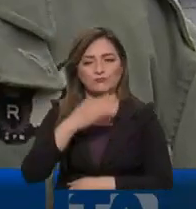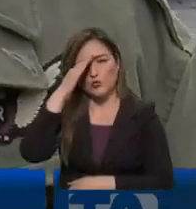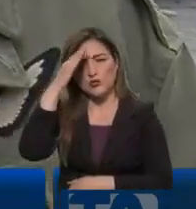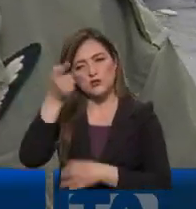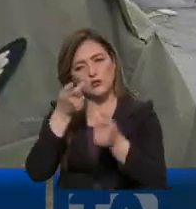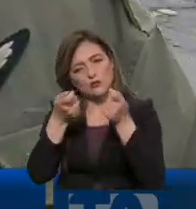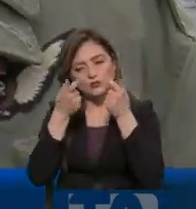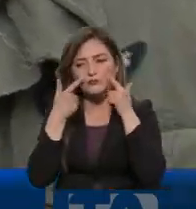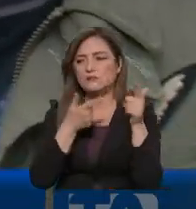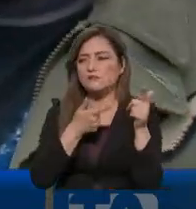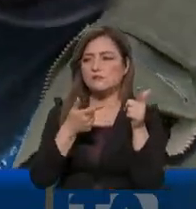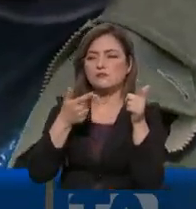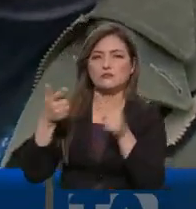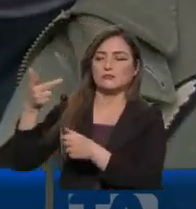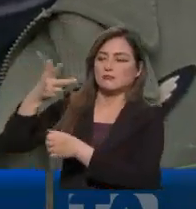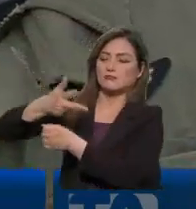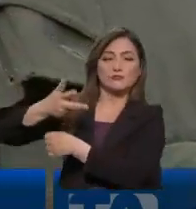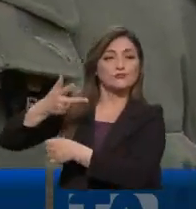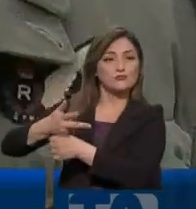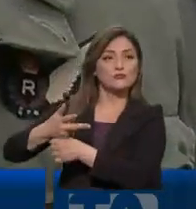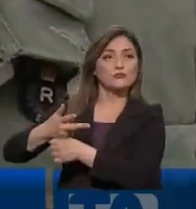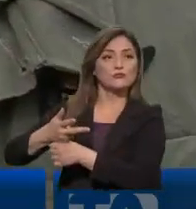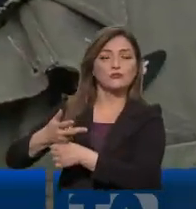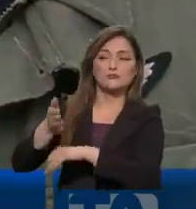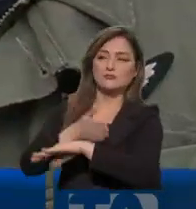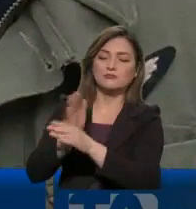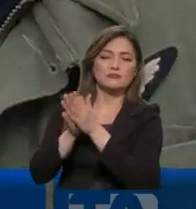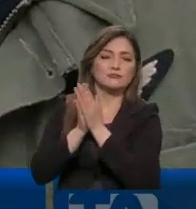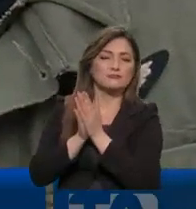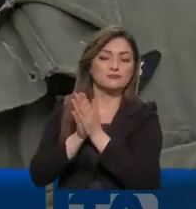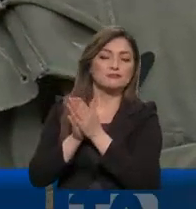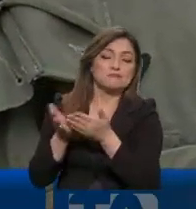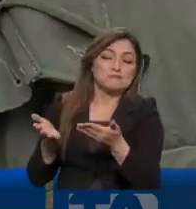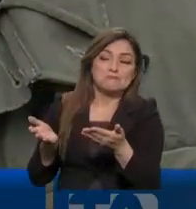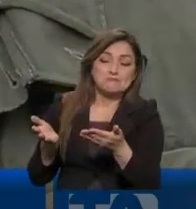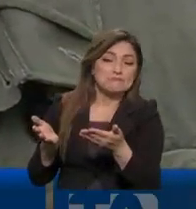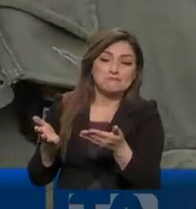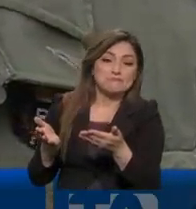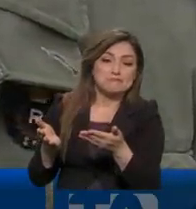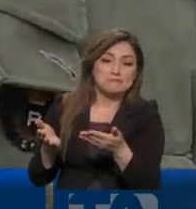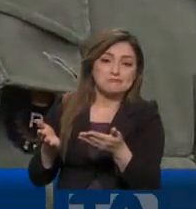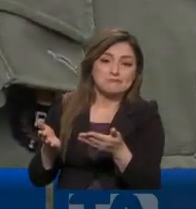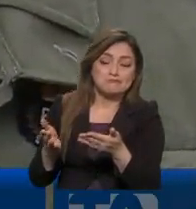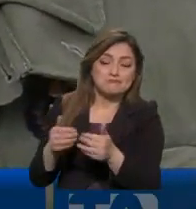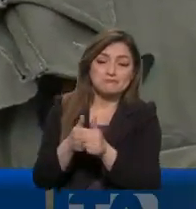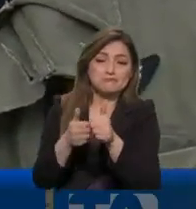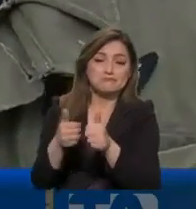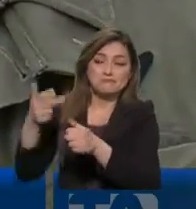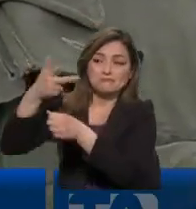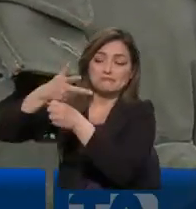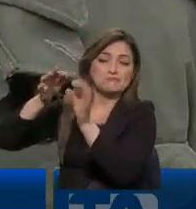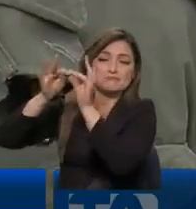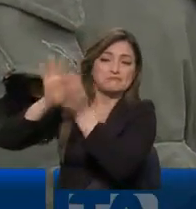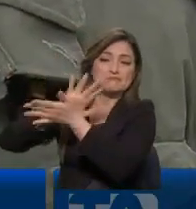control respecto del ojo de águila. Sí habíamos nosotros solicitado, pero no le han dado el seguimiento y no han